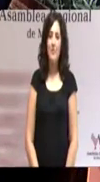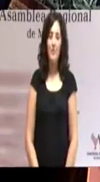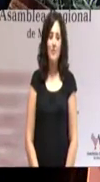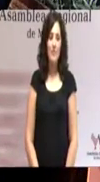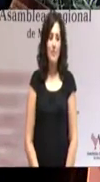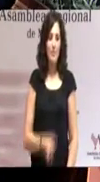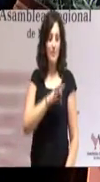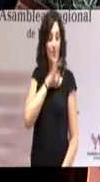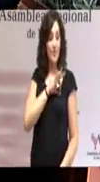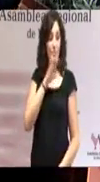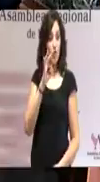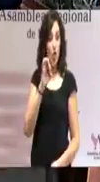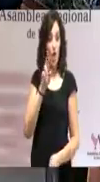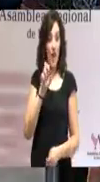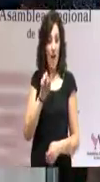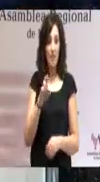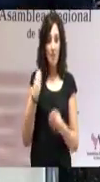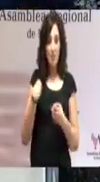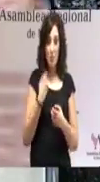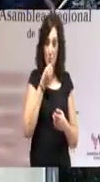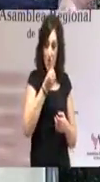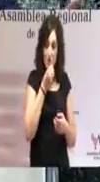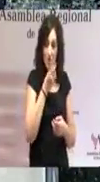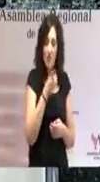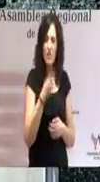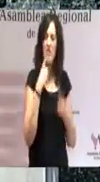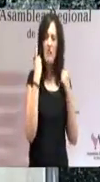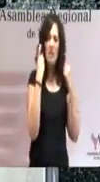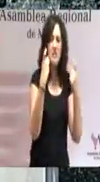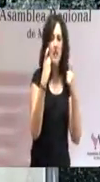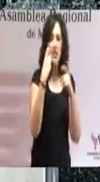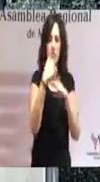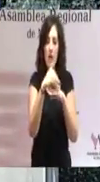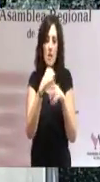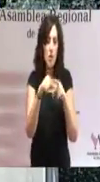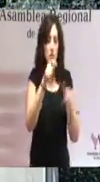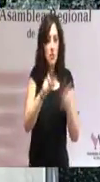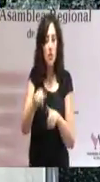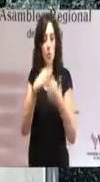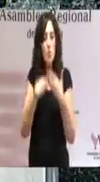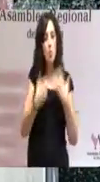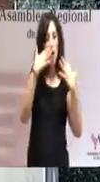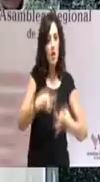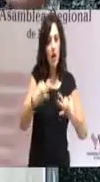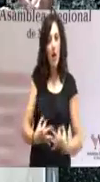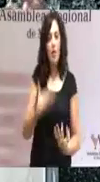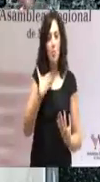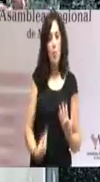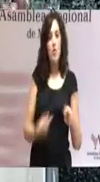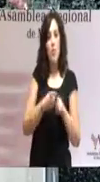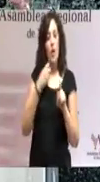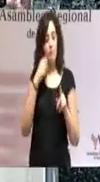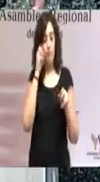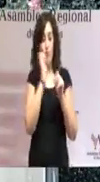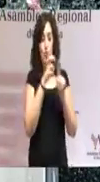Señor Tobar, usted hacía alusión a las necesidades de la calle, a la Murcia real, a la Murcia desde su óptica y